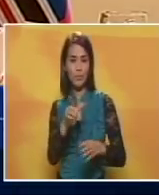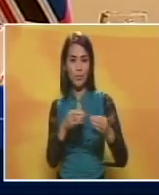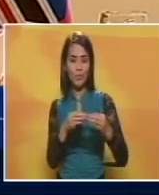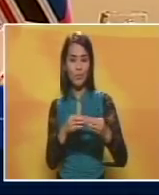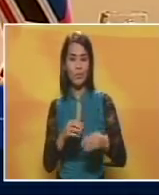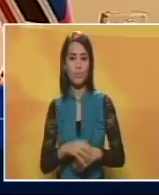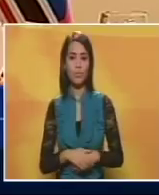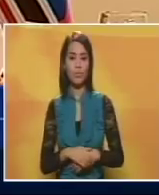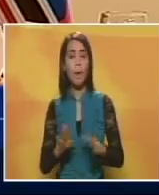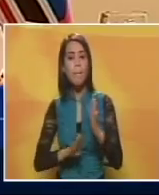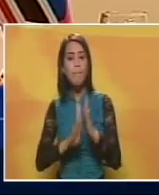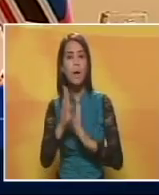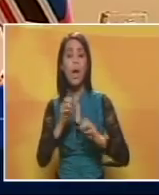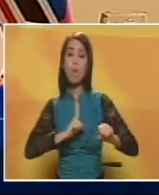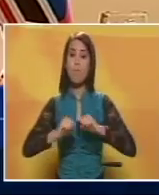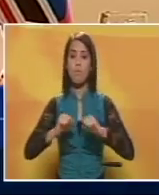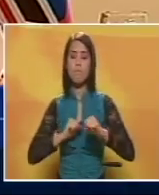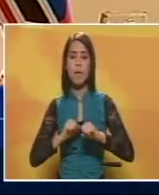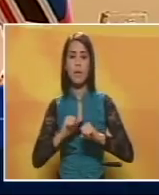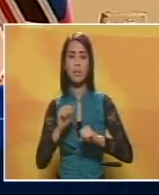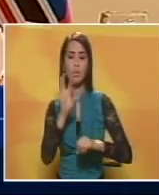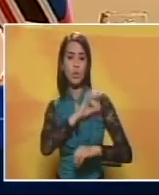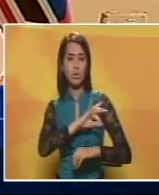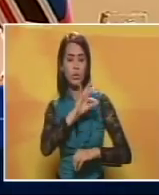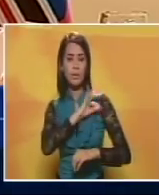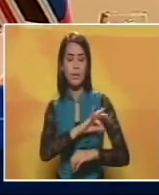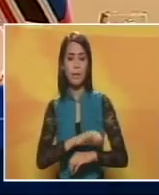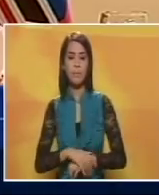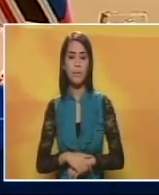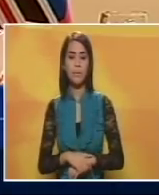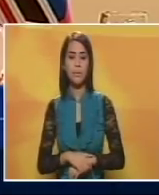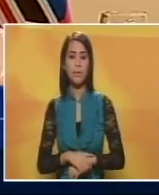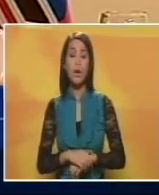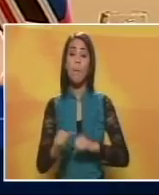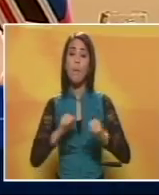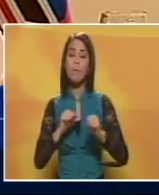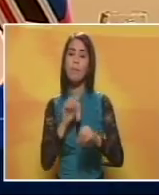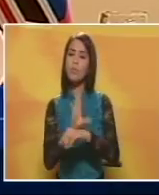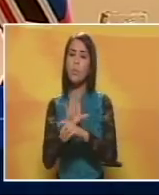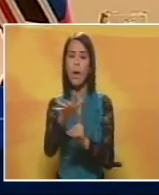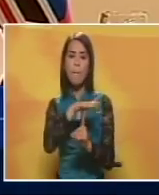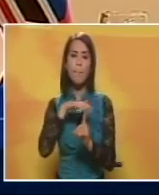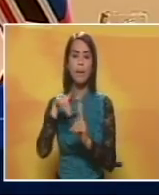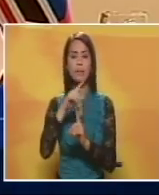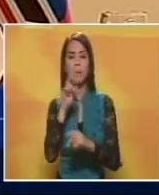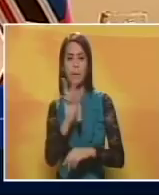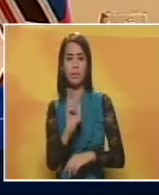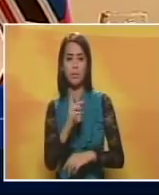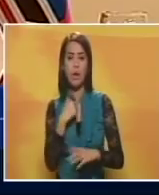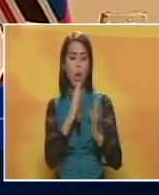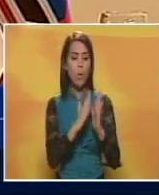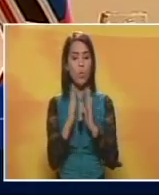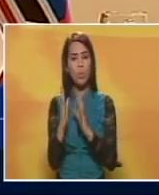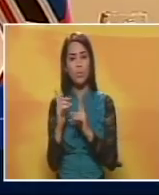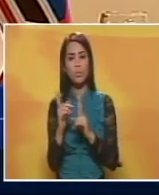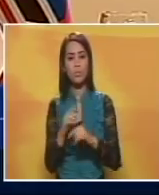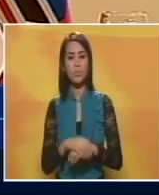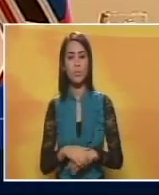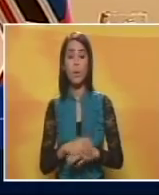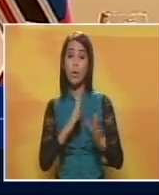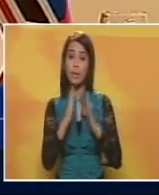Avanzada Progresista, Movimiento al Socialismo, Movimiento Ecológico de Venezuela, Organización